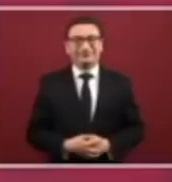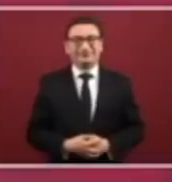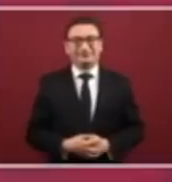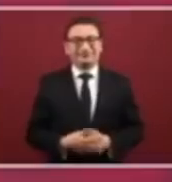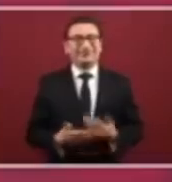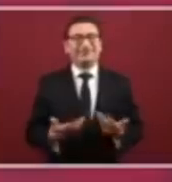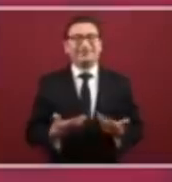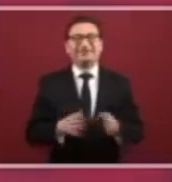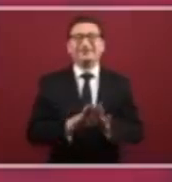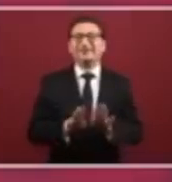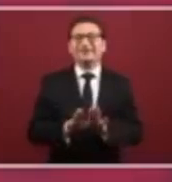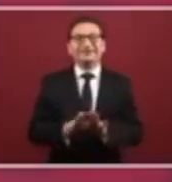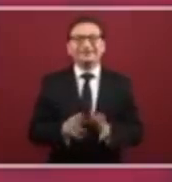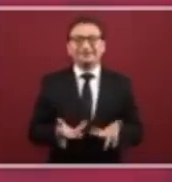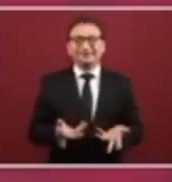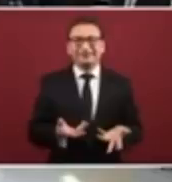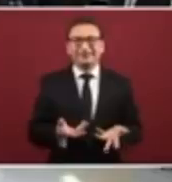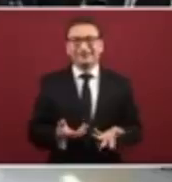¿Cómo?